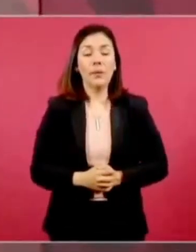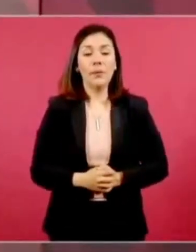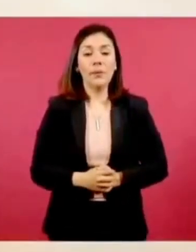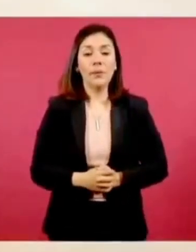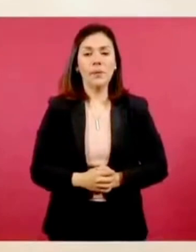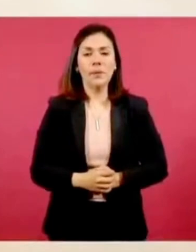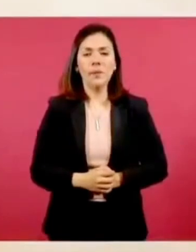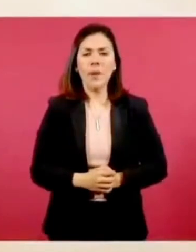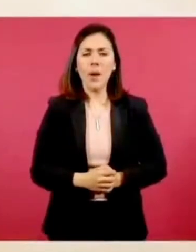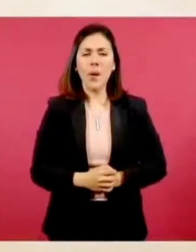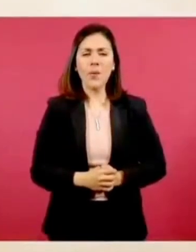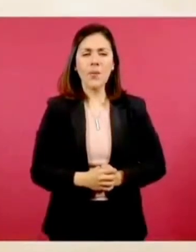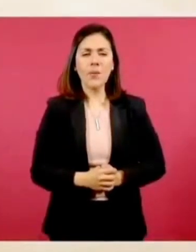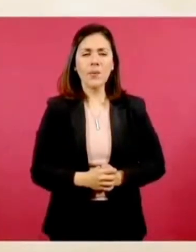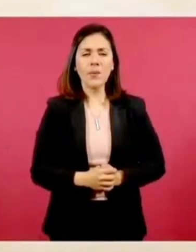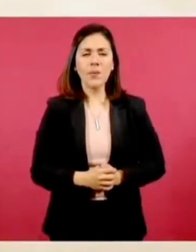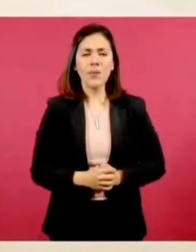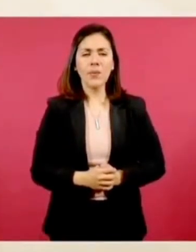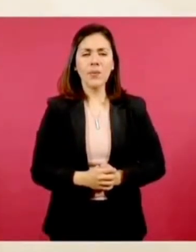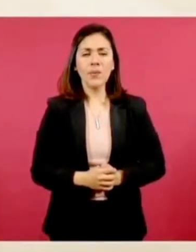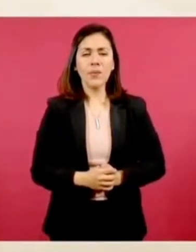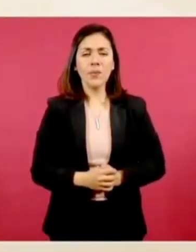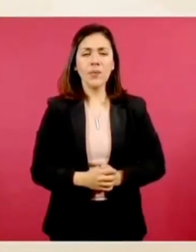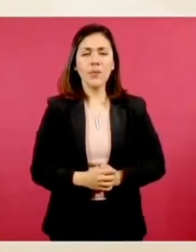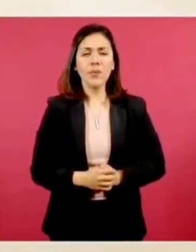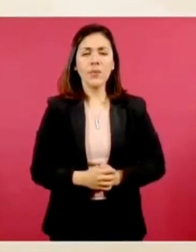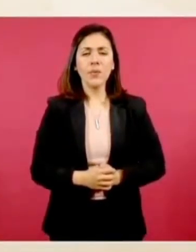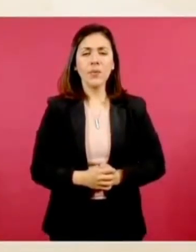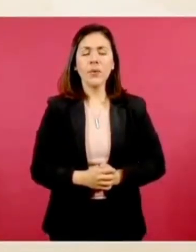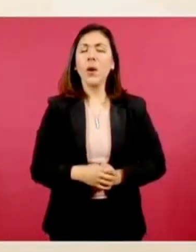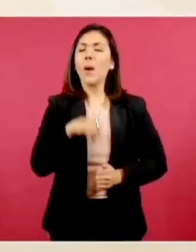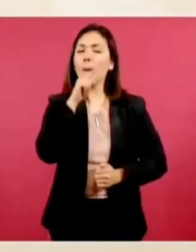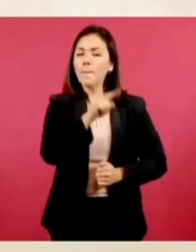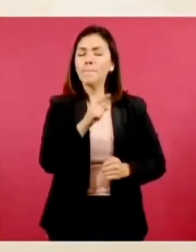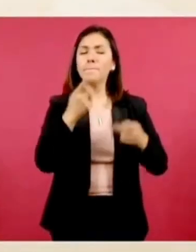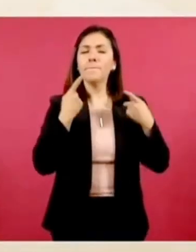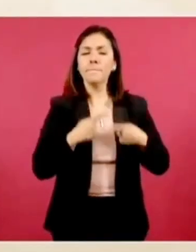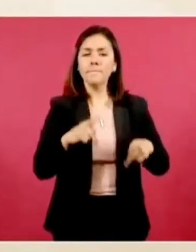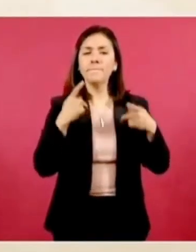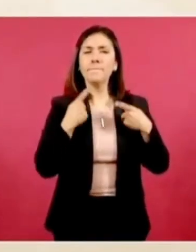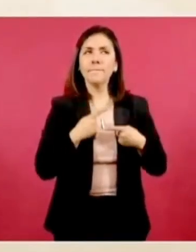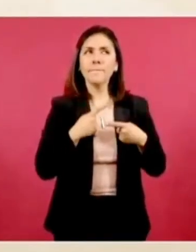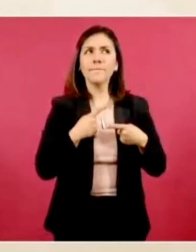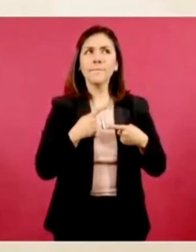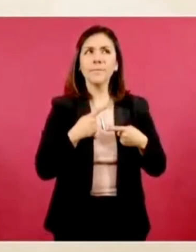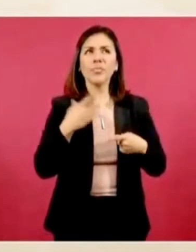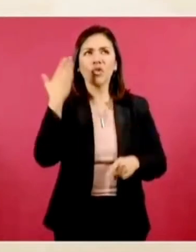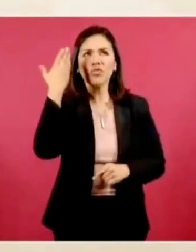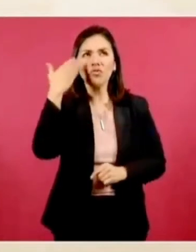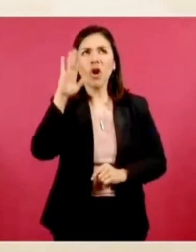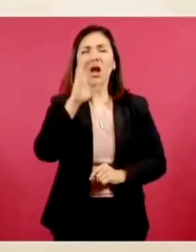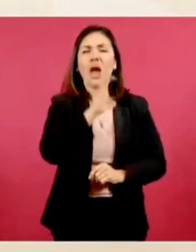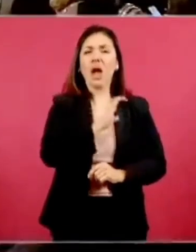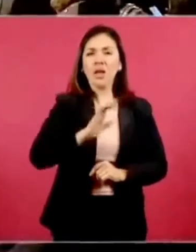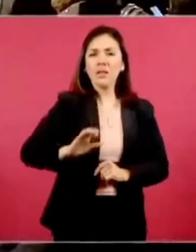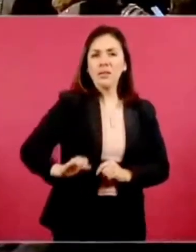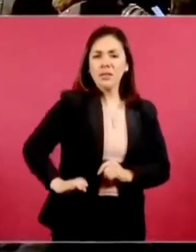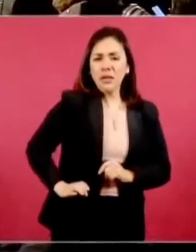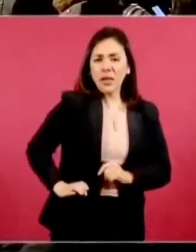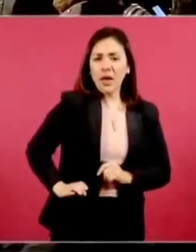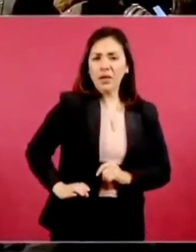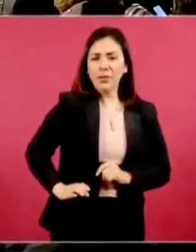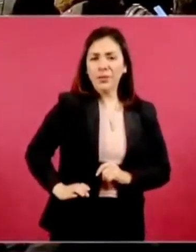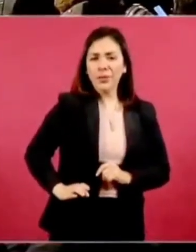A ver si, que fue el candidato